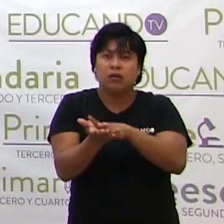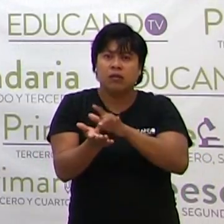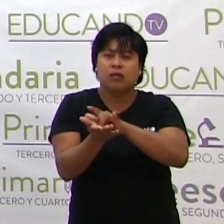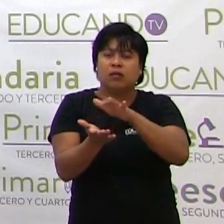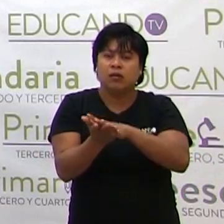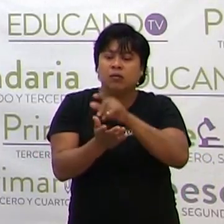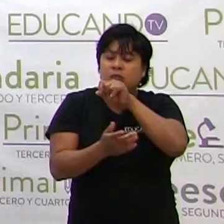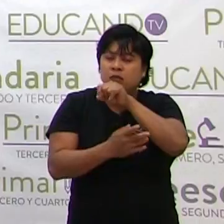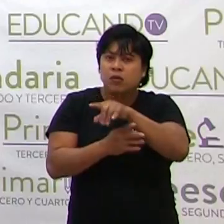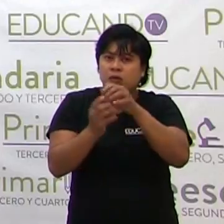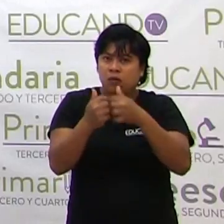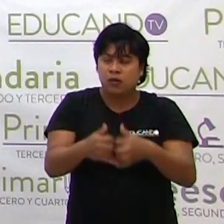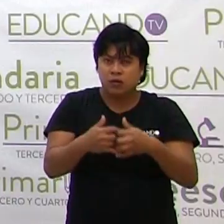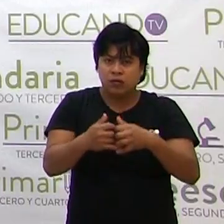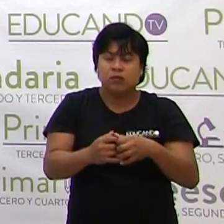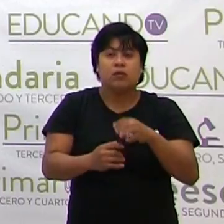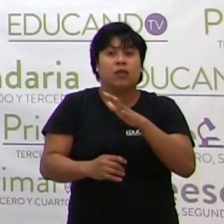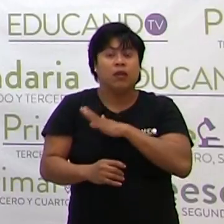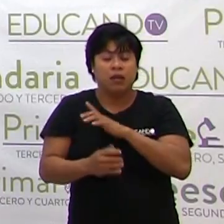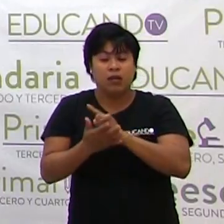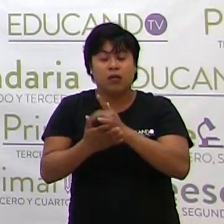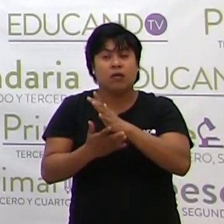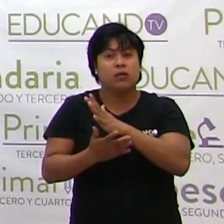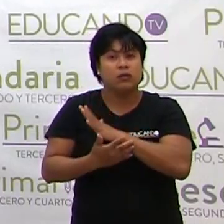mismos. Hay libros que tienen